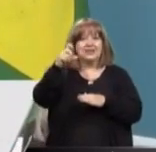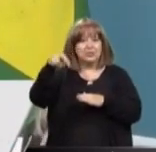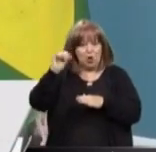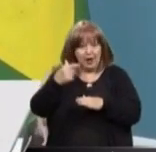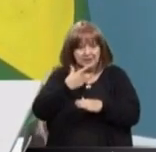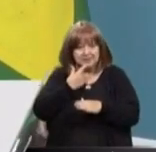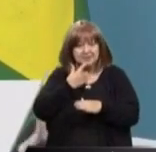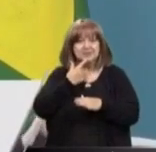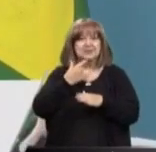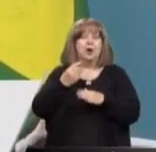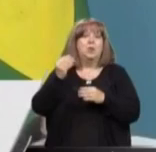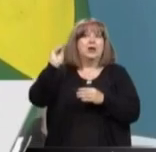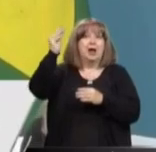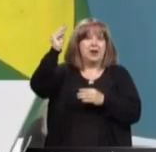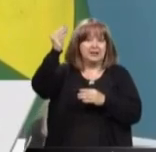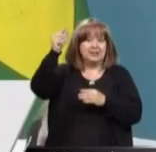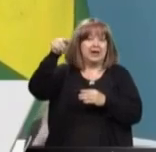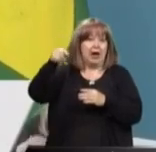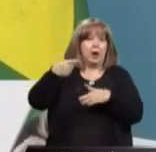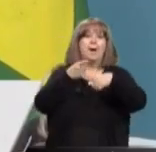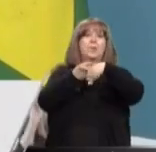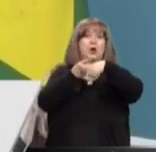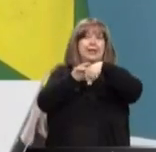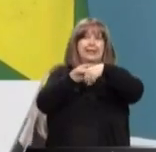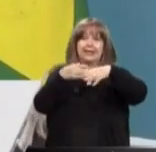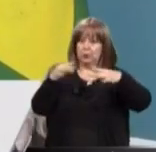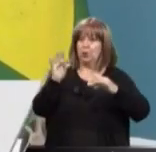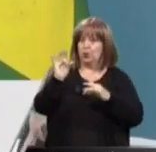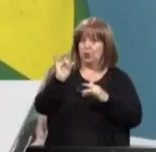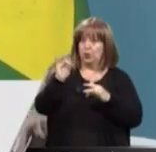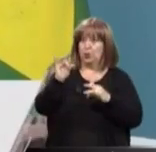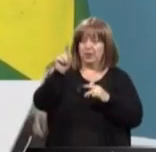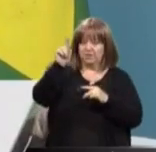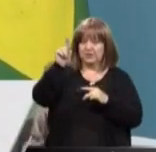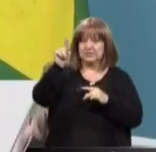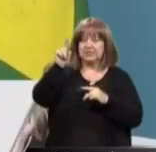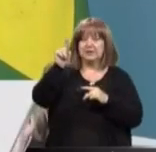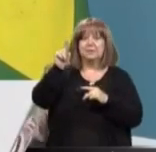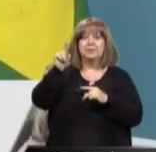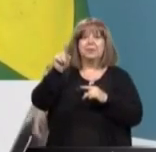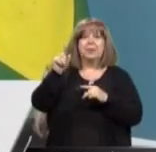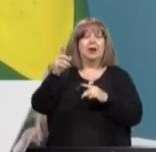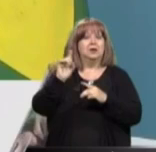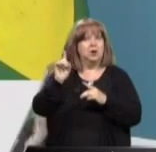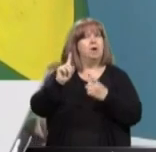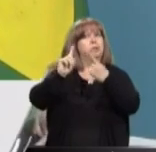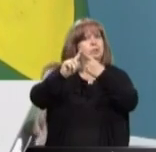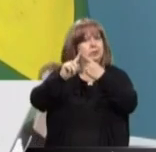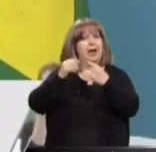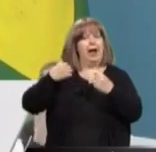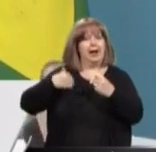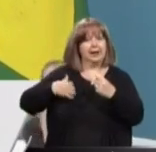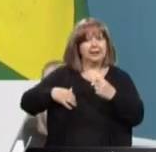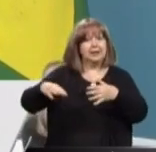política, porque Brasil está viviendo un proceso político particular, que con una cuestión de mirada estratégica económica